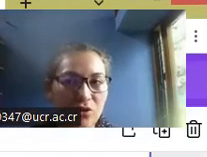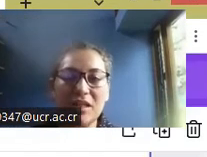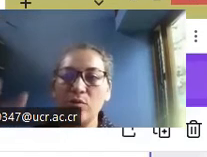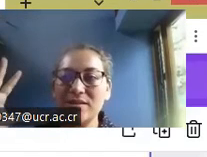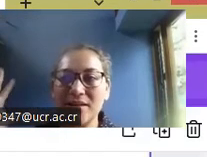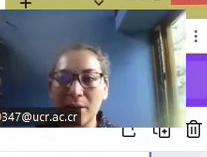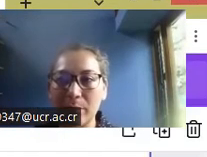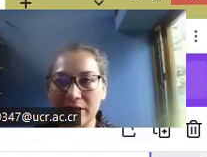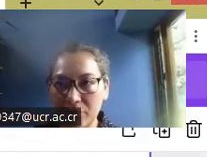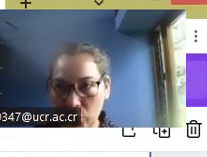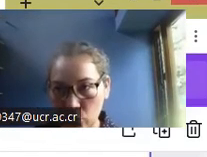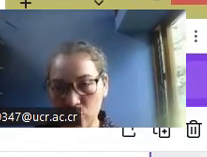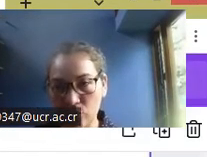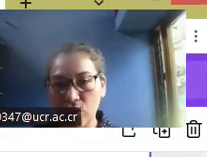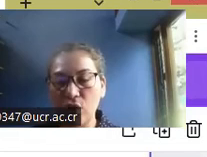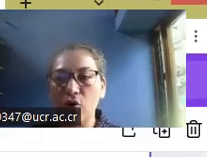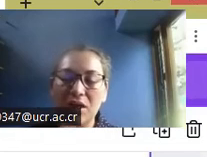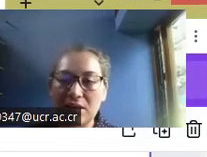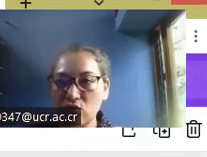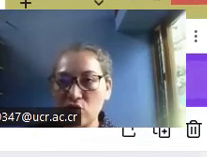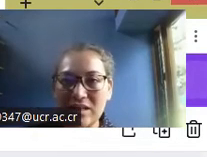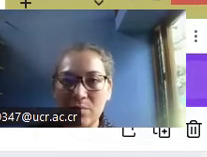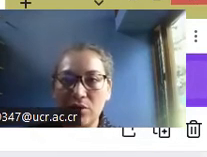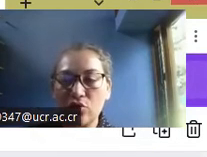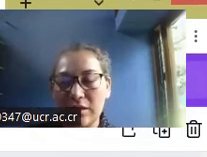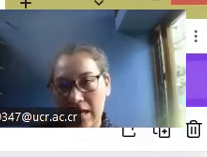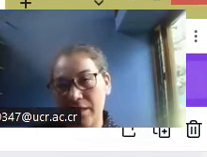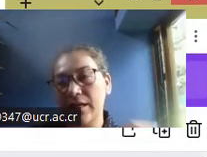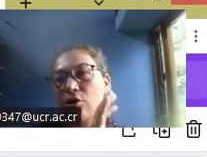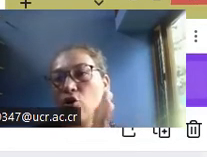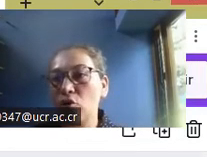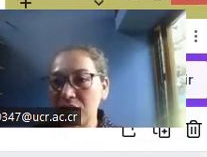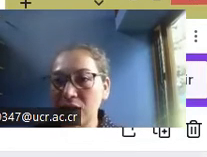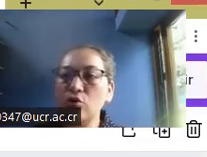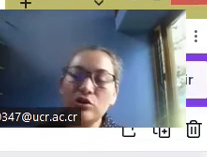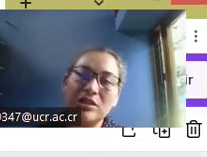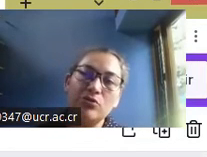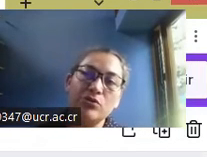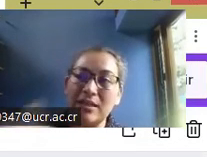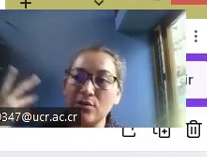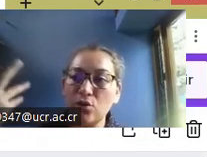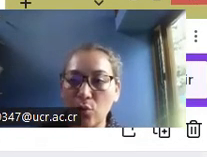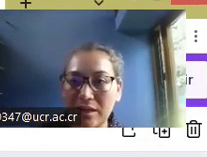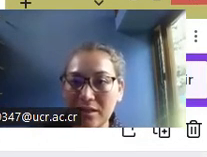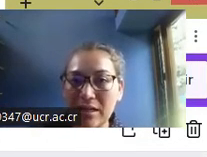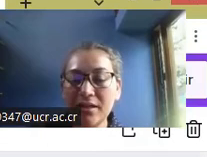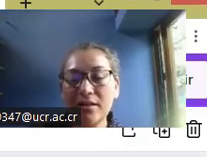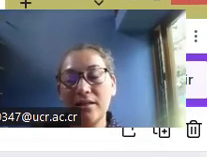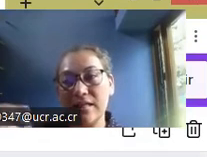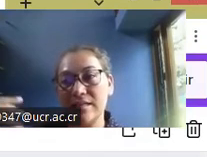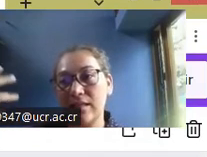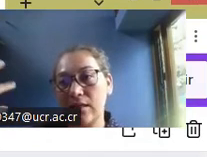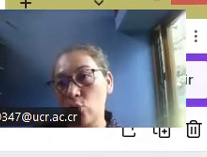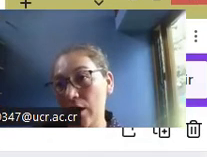nuestro guión y nuestra carpeta de recursos. Ok, esos son los elementos clave. Con mi guión ya yo sé qué es lo que voy a